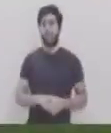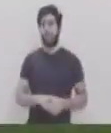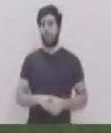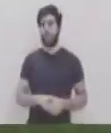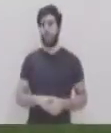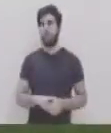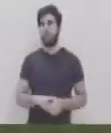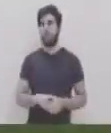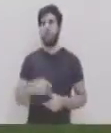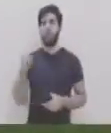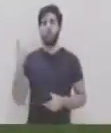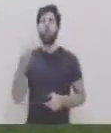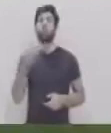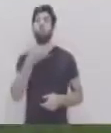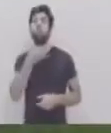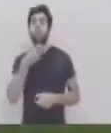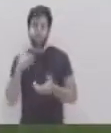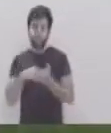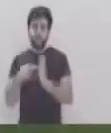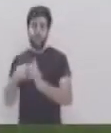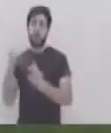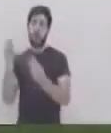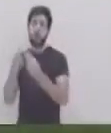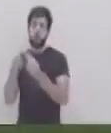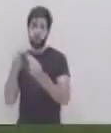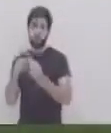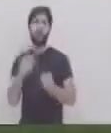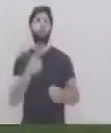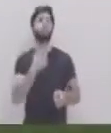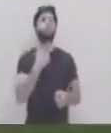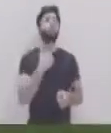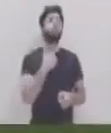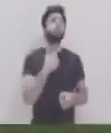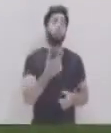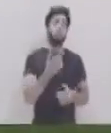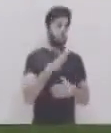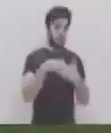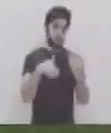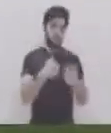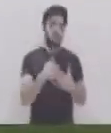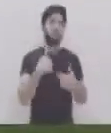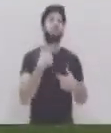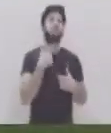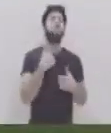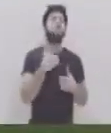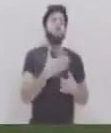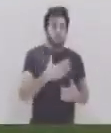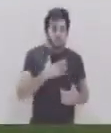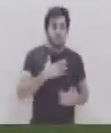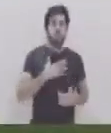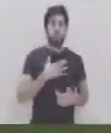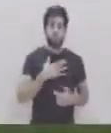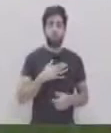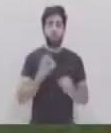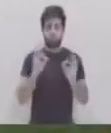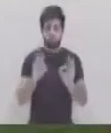conocer con el gusto de disfrutar sabores o algunos otros